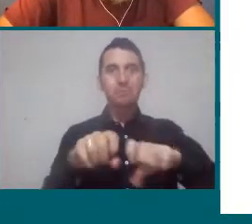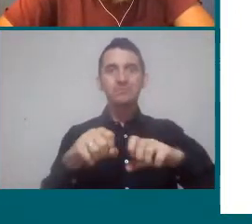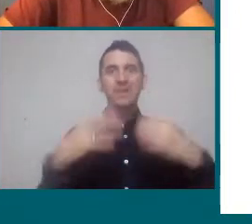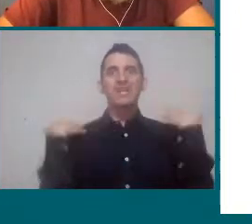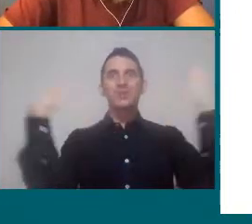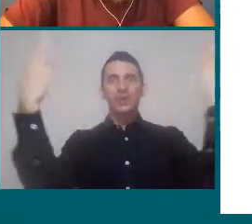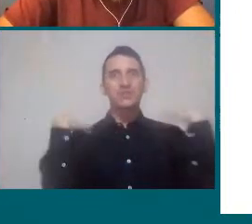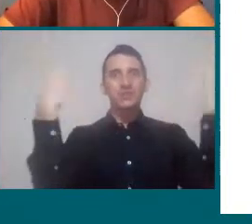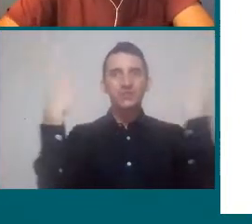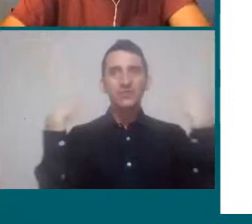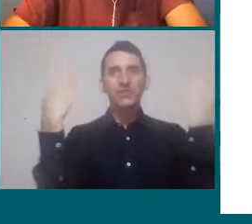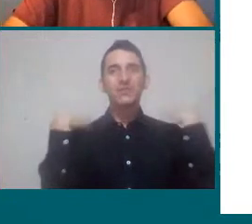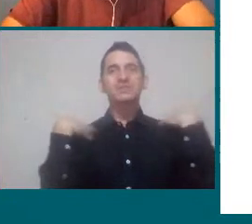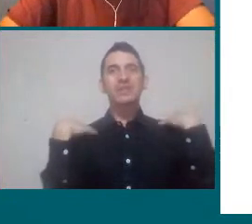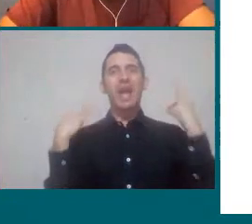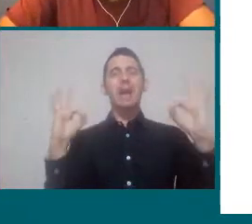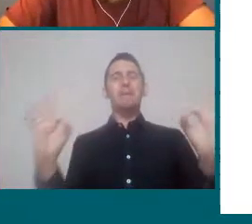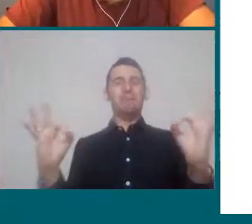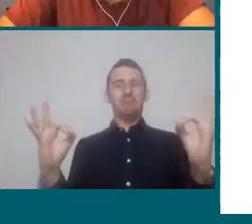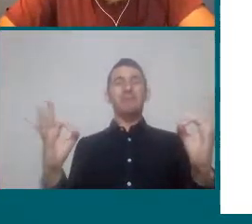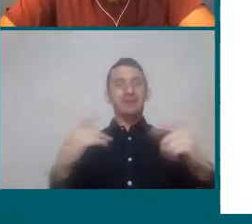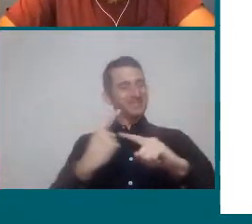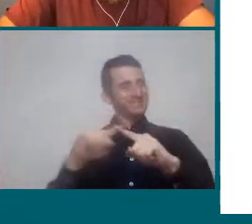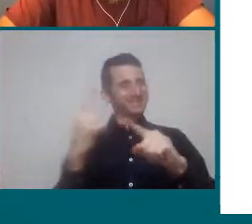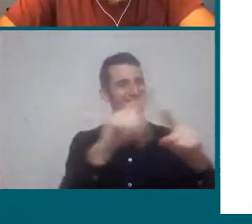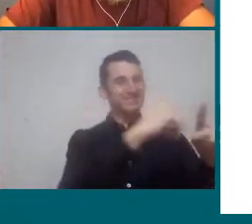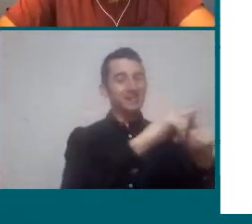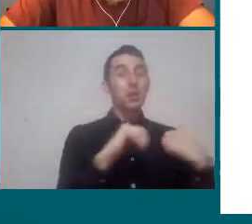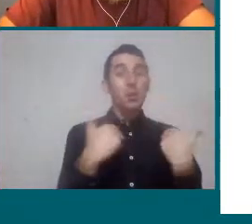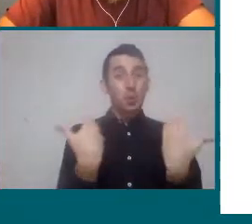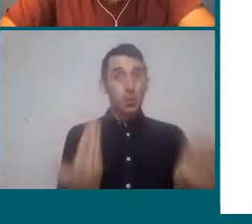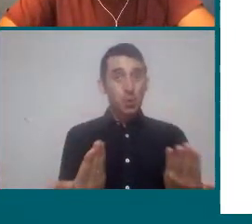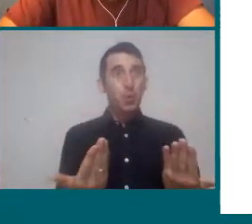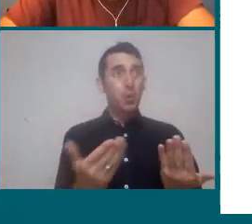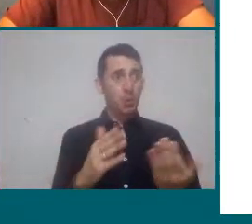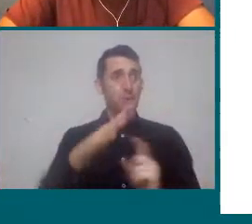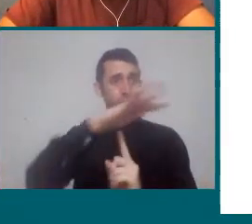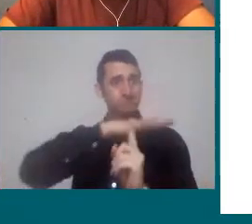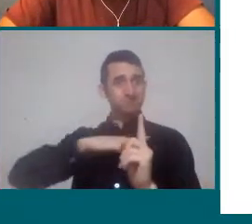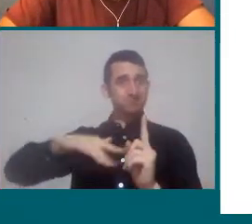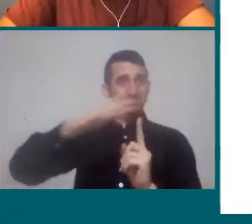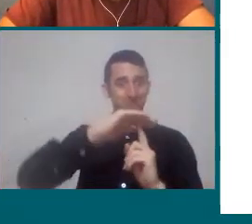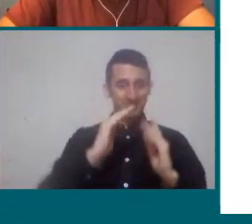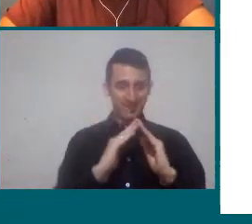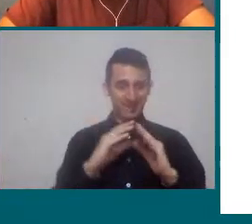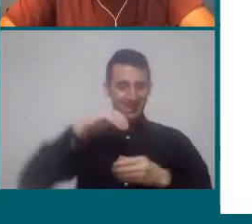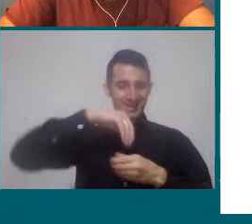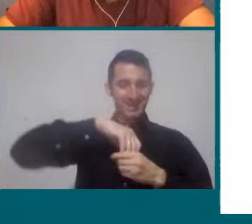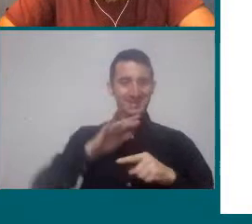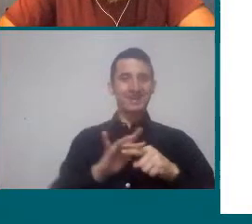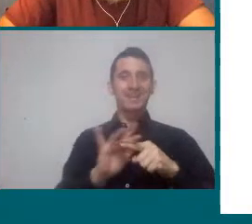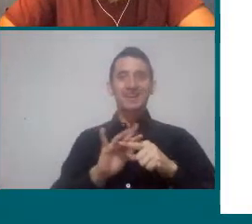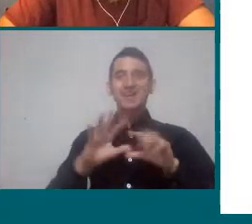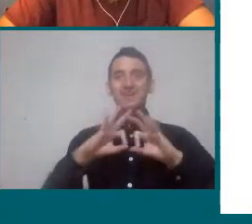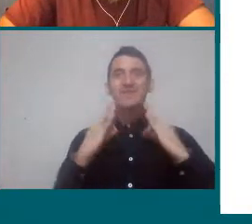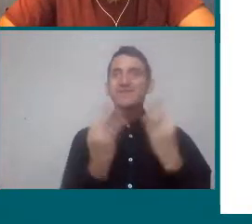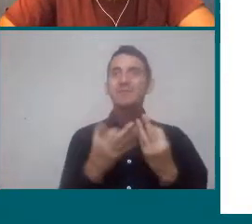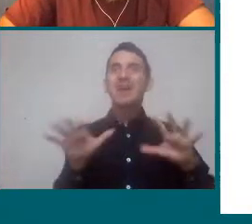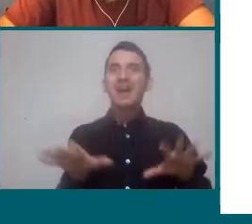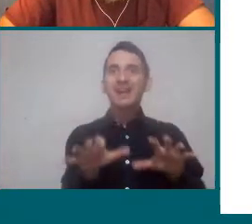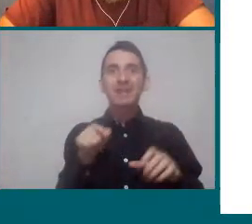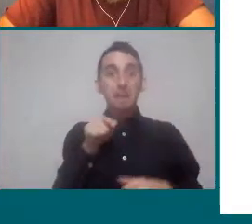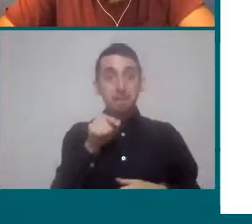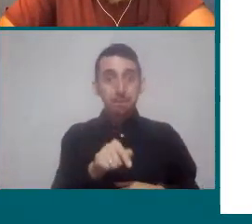de las videollamadas. Es decir, que el profesor ha utilizado el contexto de aula con la implicación familiar para realizar actividades. Es